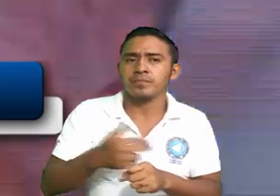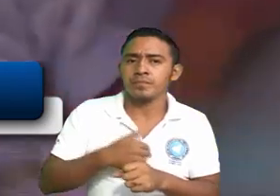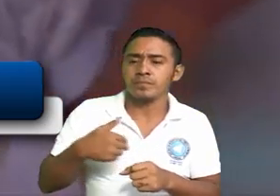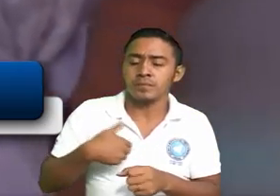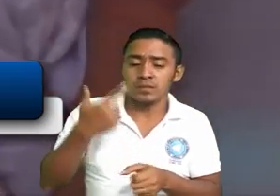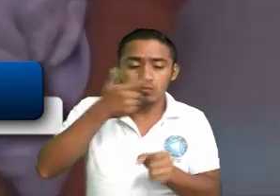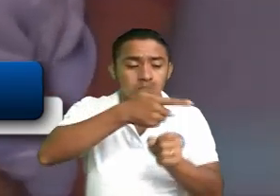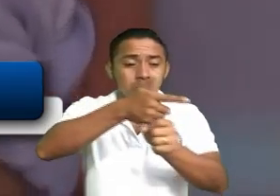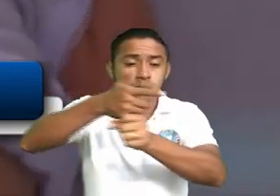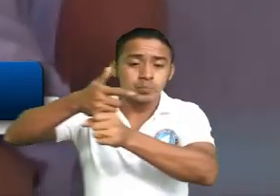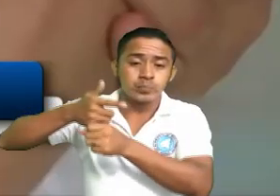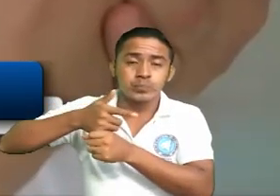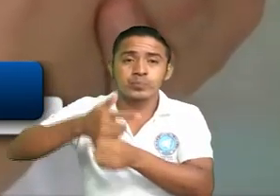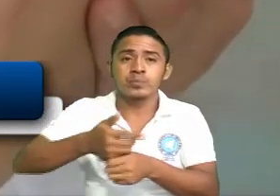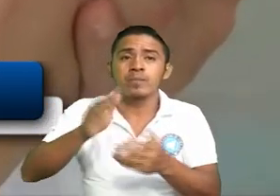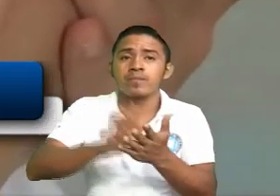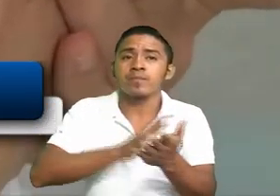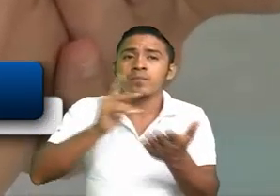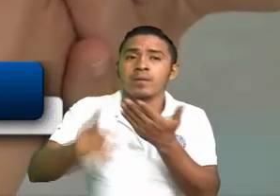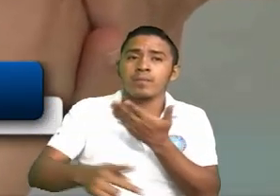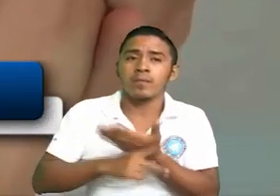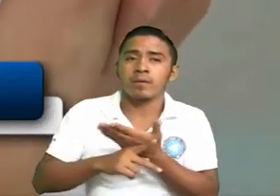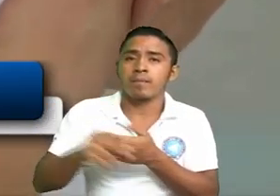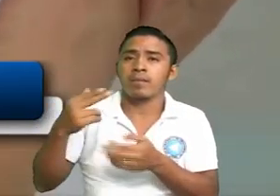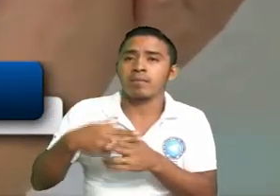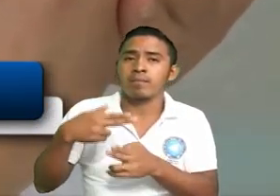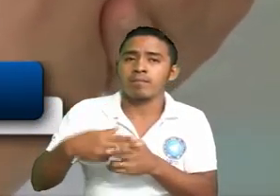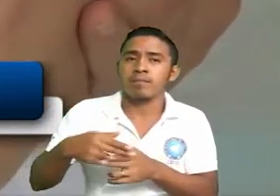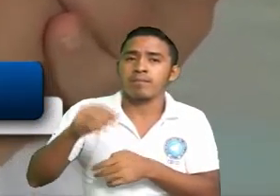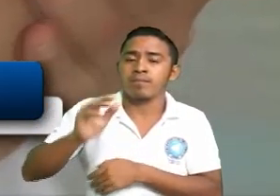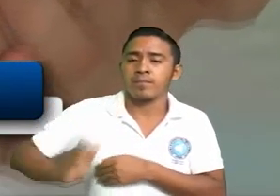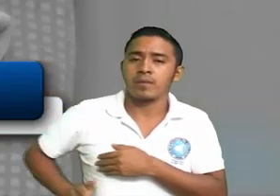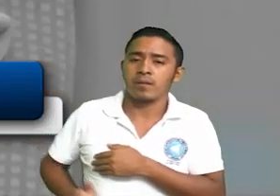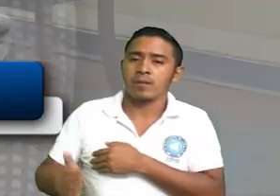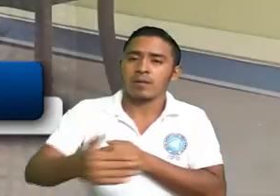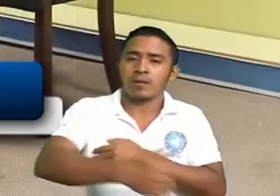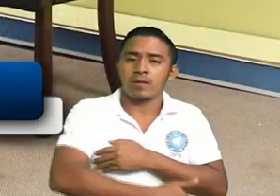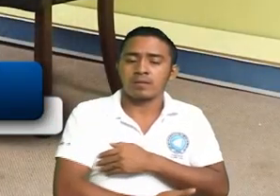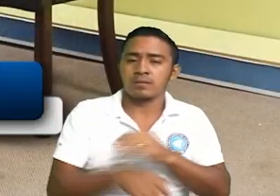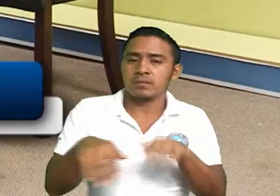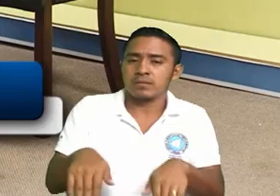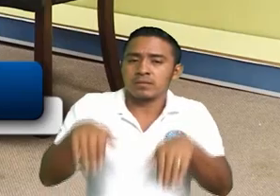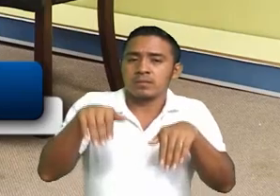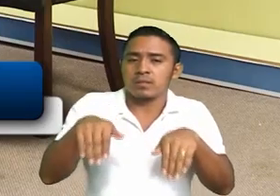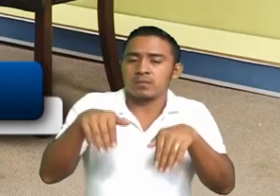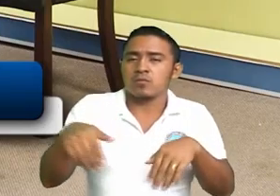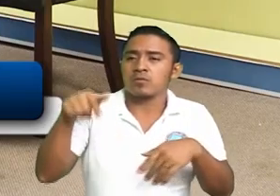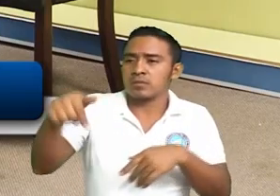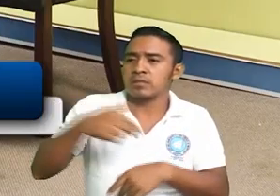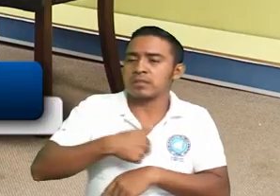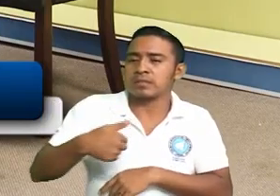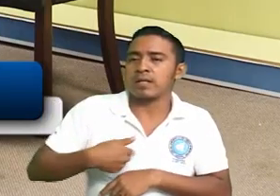a leche, lo que los bebés defecan, ¿okay? Ahora, es muy importante hablar de esto, doctora.